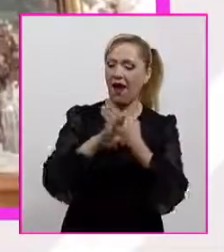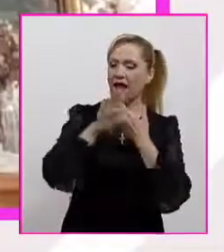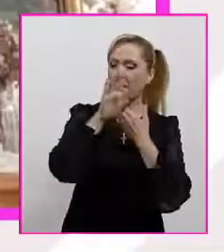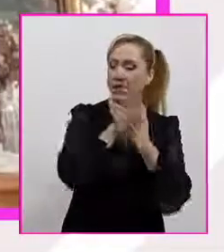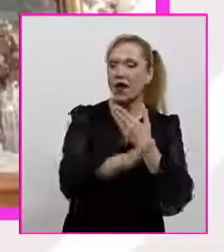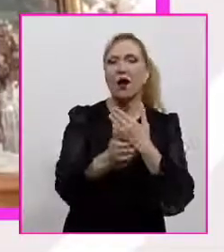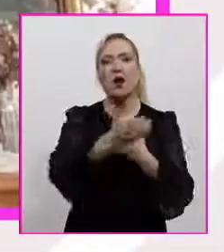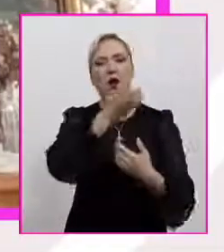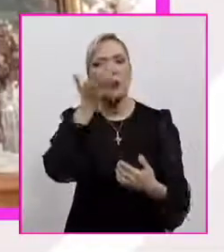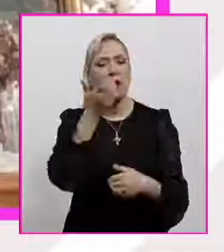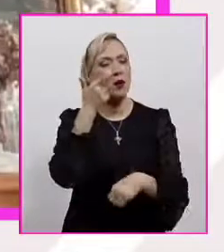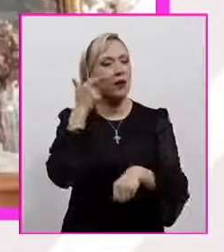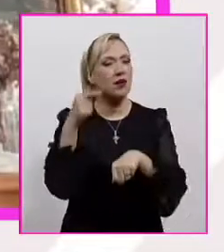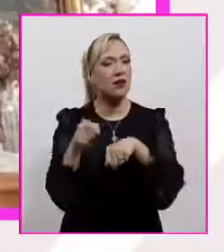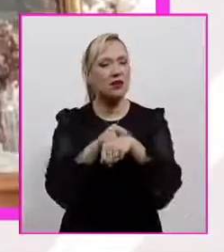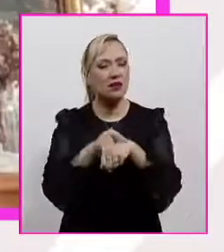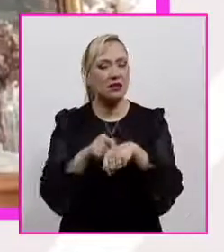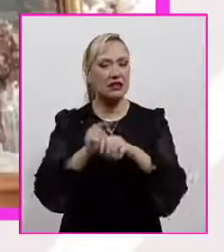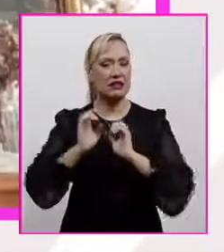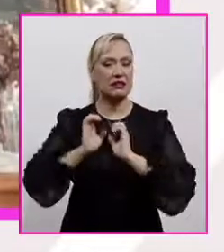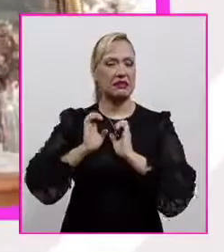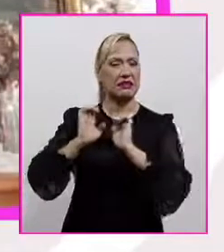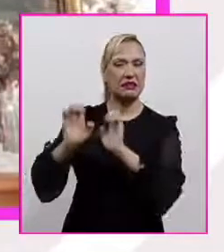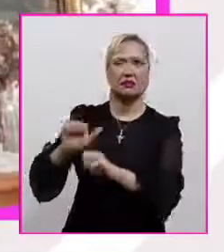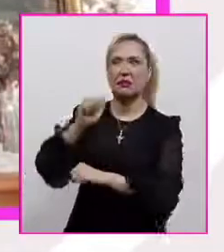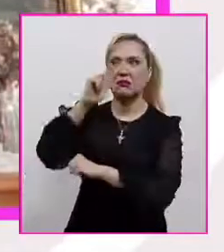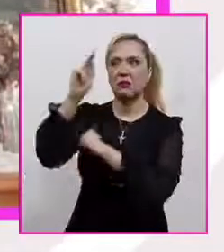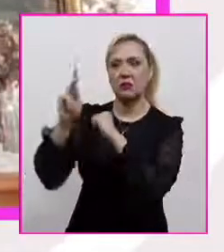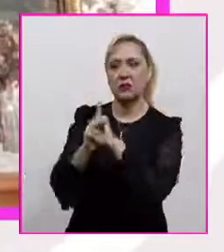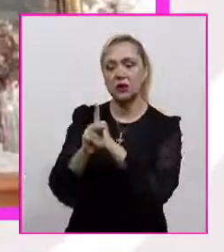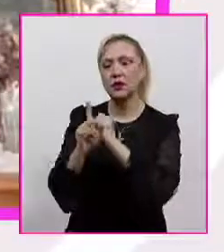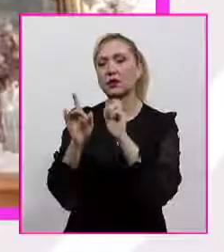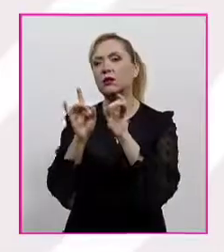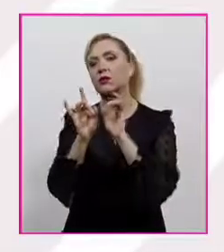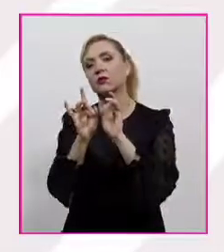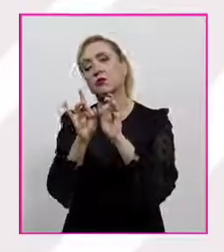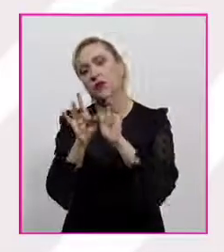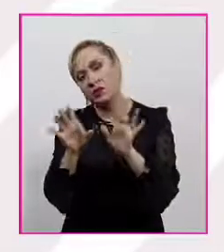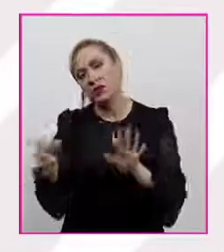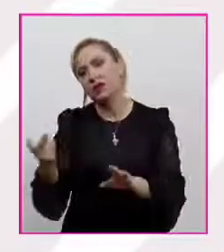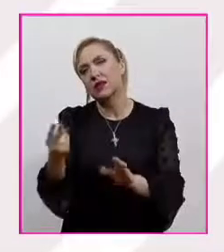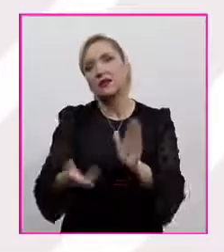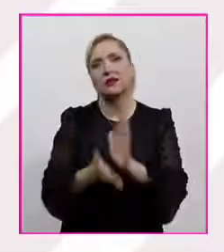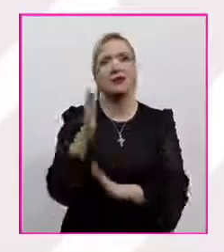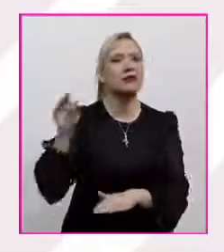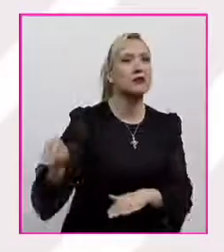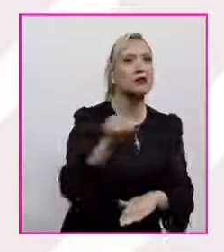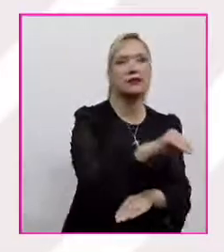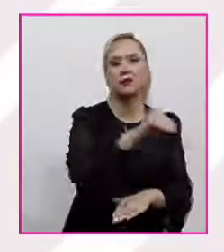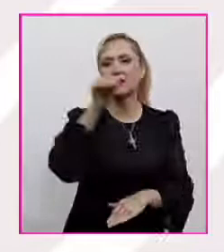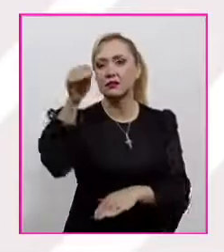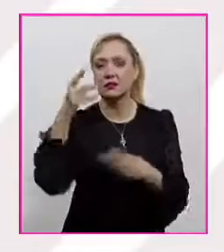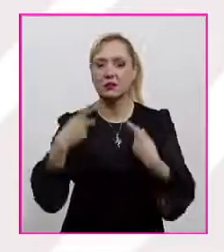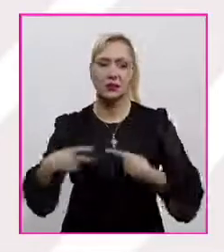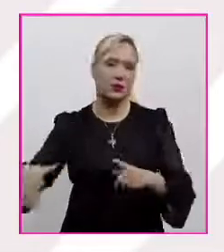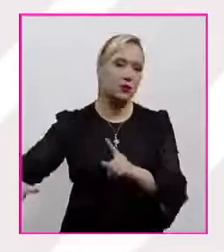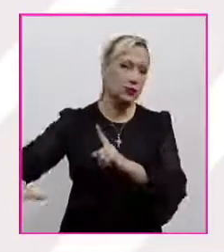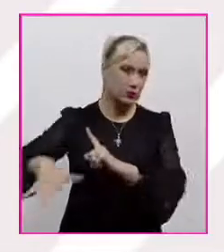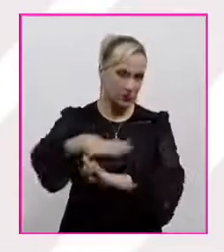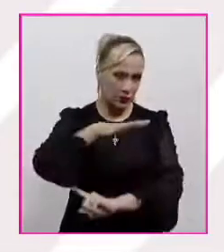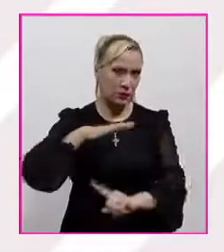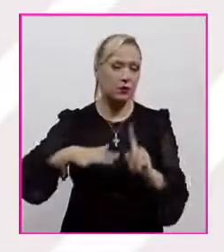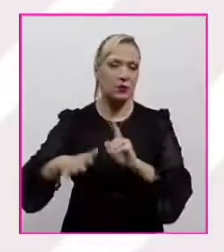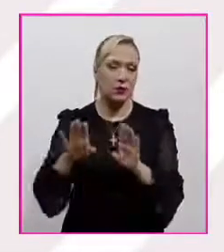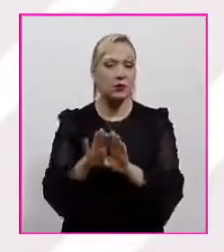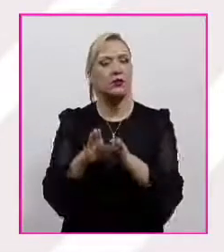estas prácticas racistas y xenófobas en contra de las personas migrantes. Y bueno, pues Laura, quería regresar contigo sobre